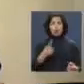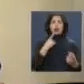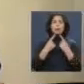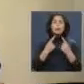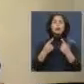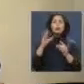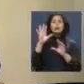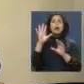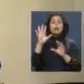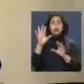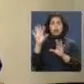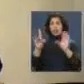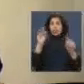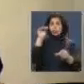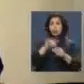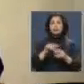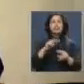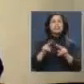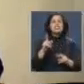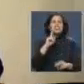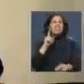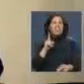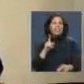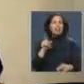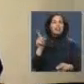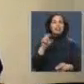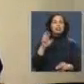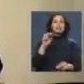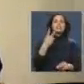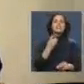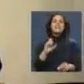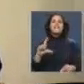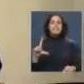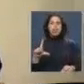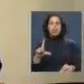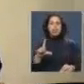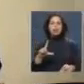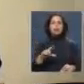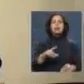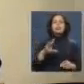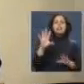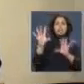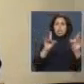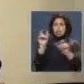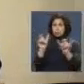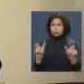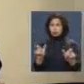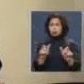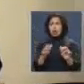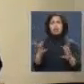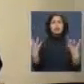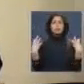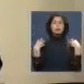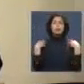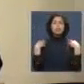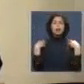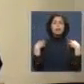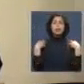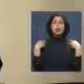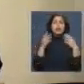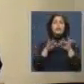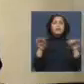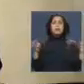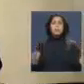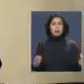CERVEL. Se nombran a los apoderados de mesa, a los vocales de mesa. Van